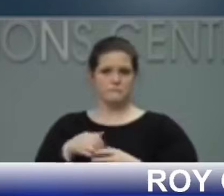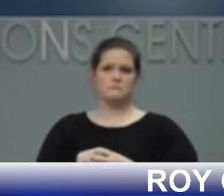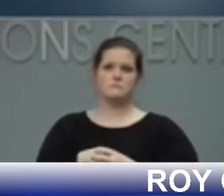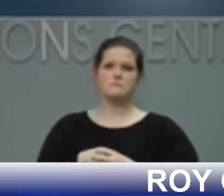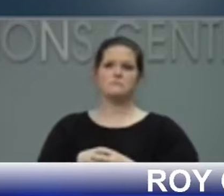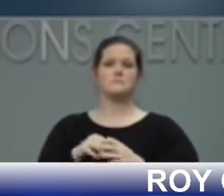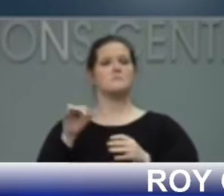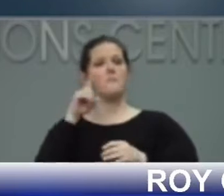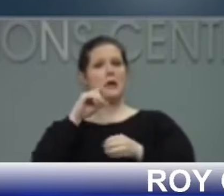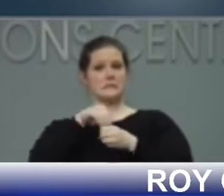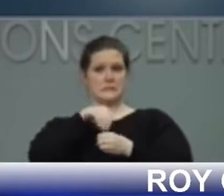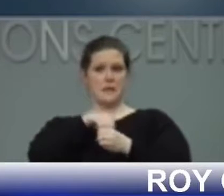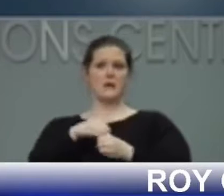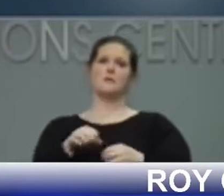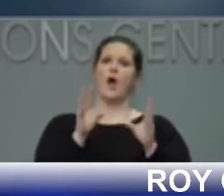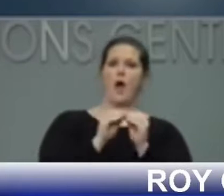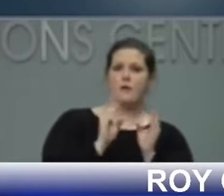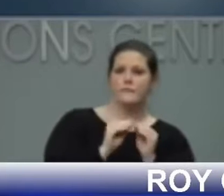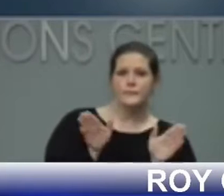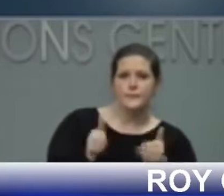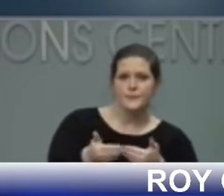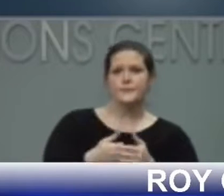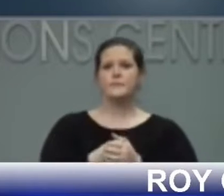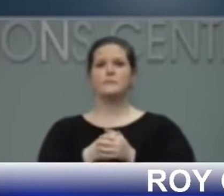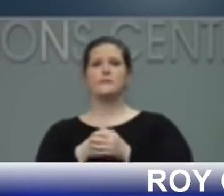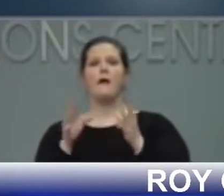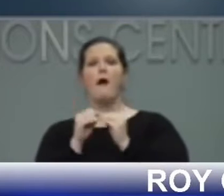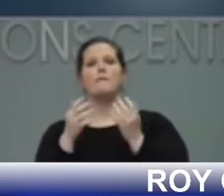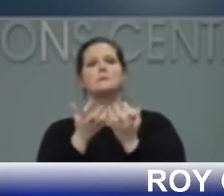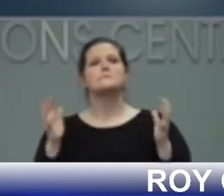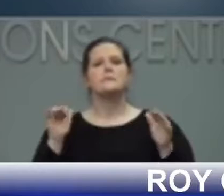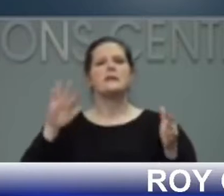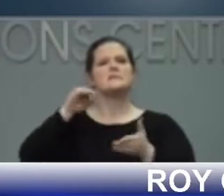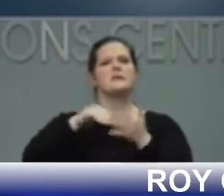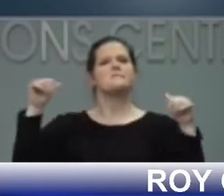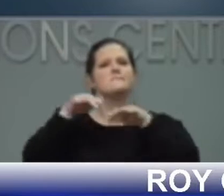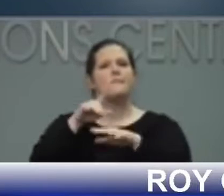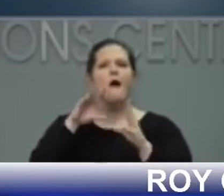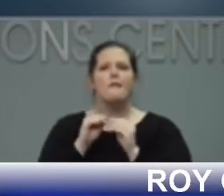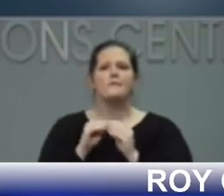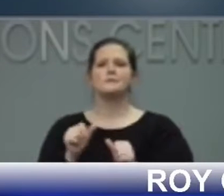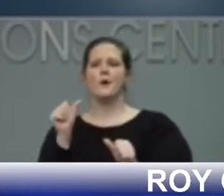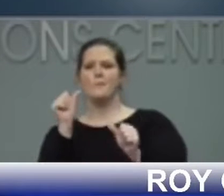recepciones, arenas deportivas y otras sedes de representaciones en vivo.